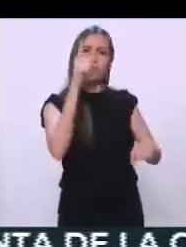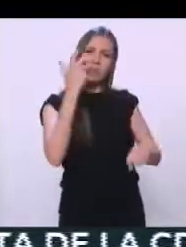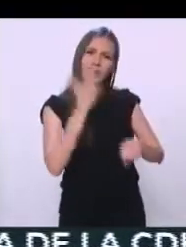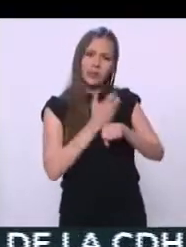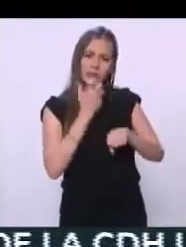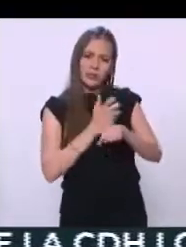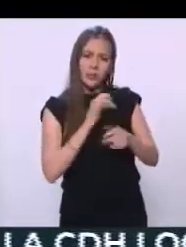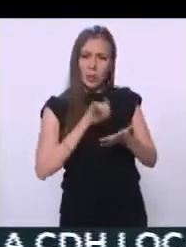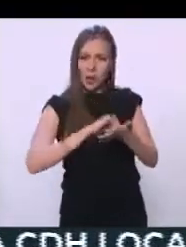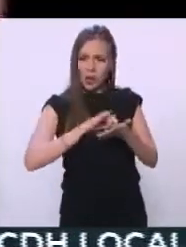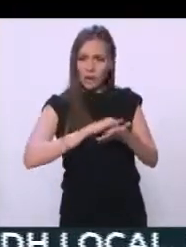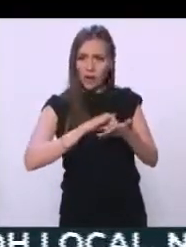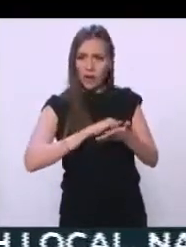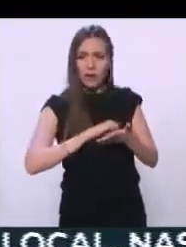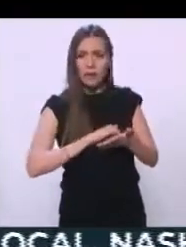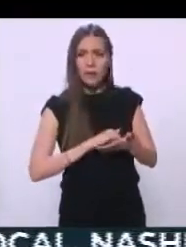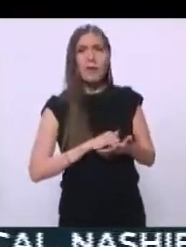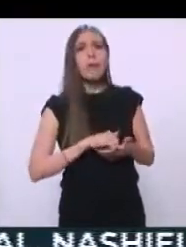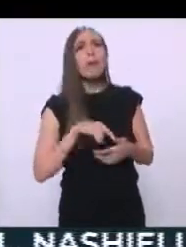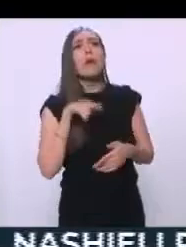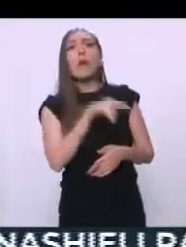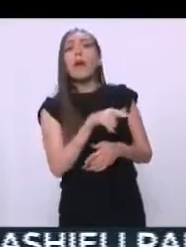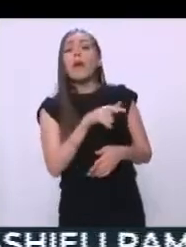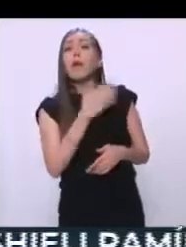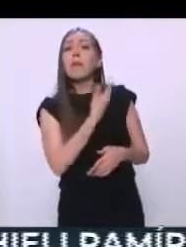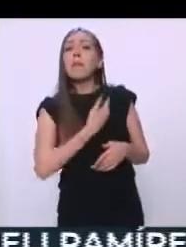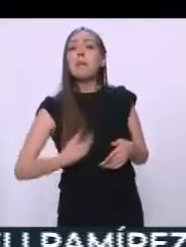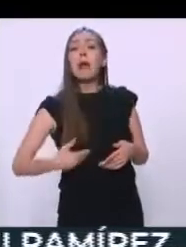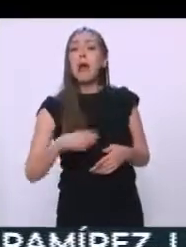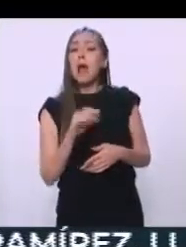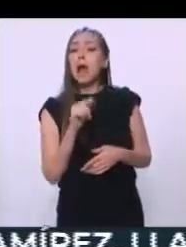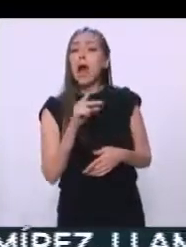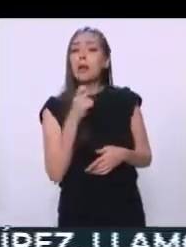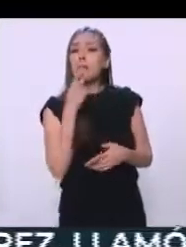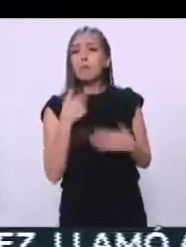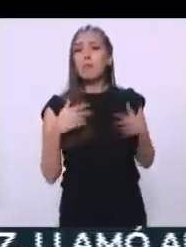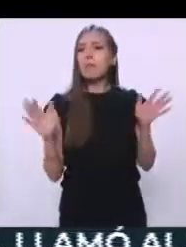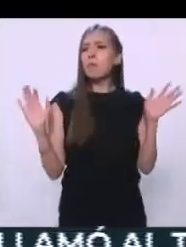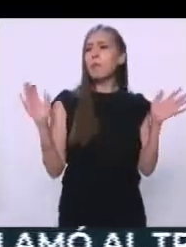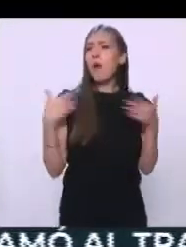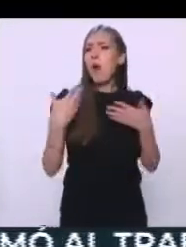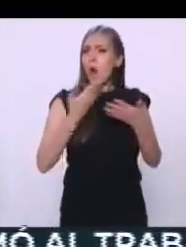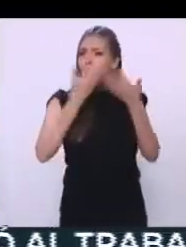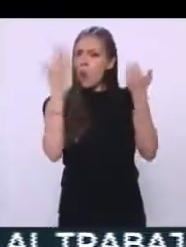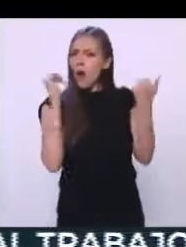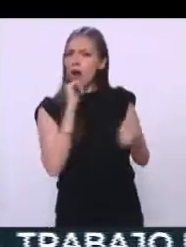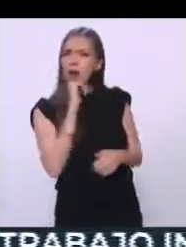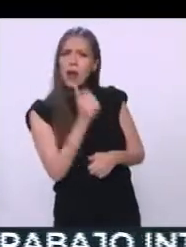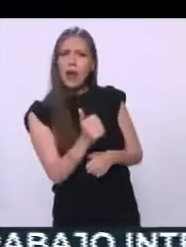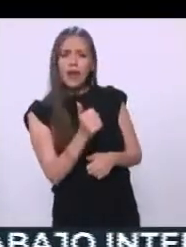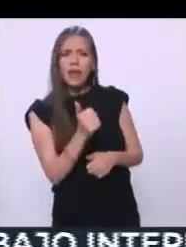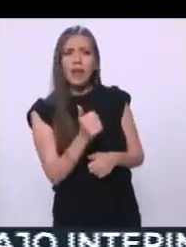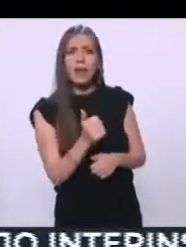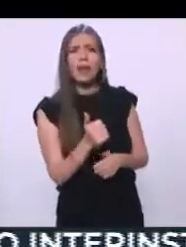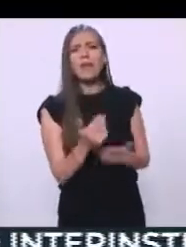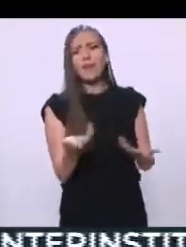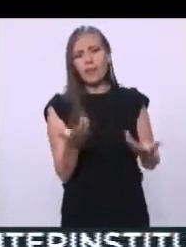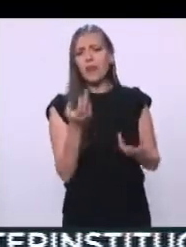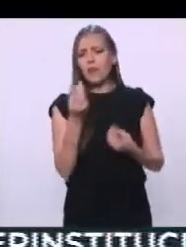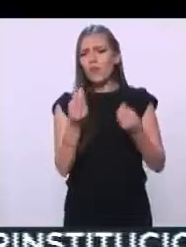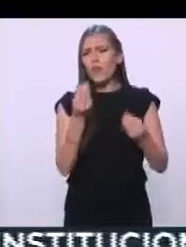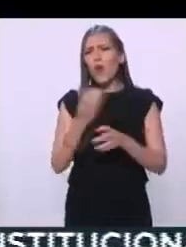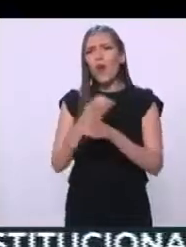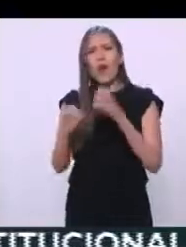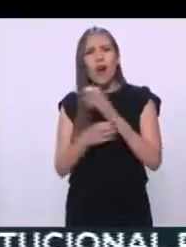York, pues lo único que dijo es que él no sabía nada de lo que había ocurrido. Y yo creo que ya también muchos casos se han ido olvidando